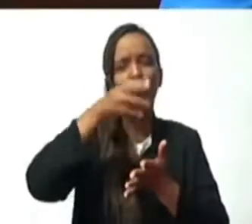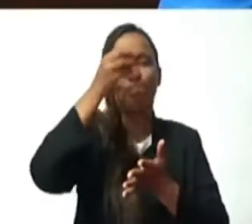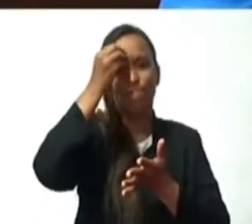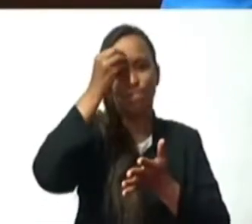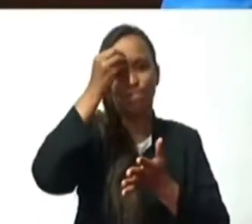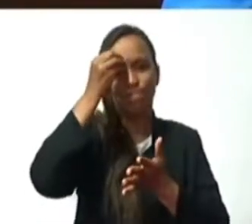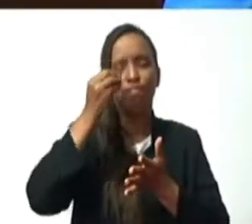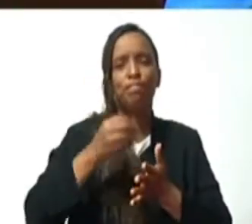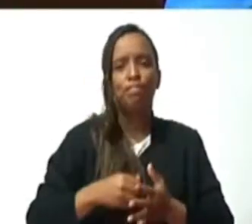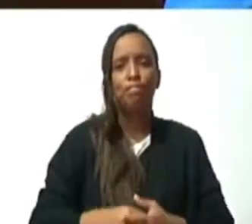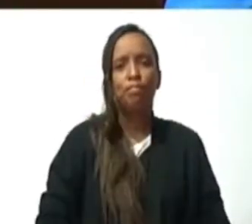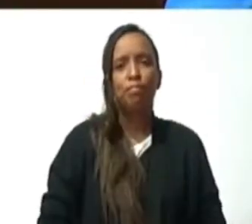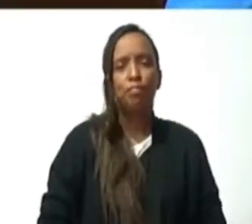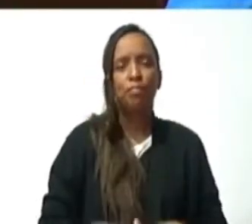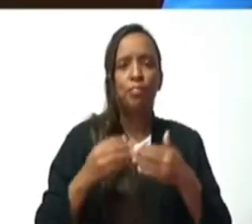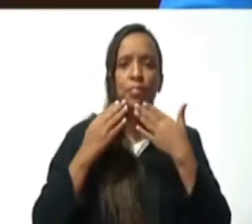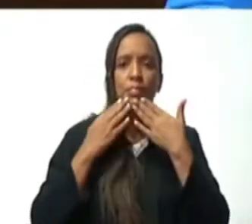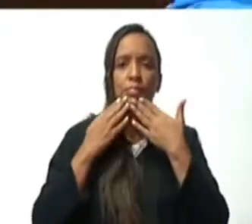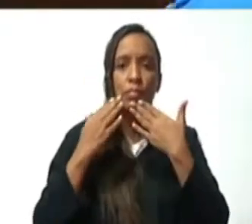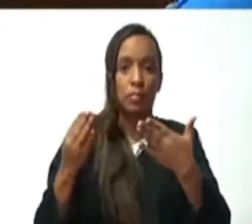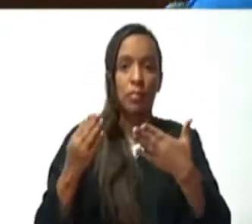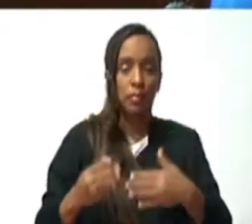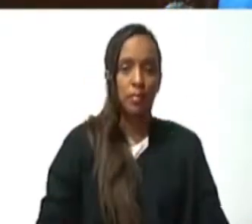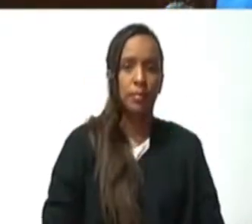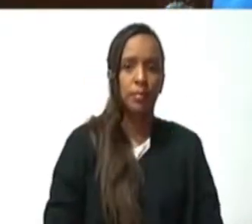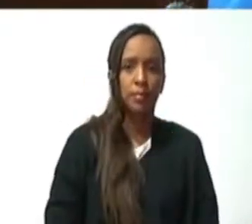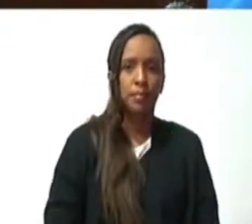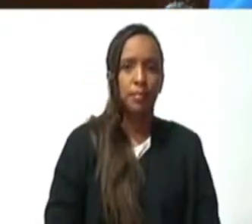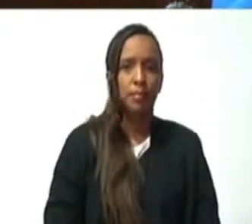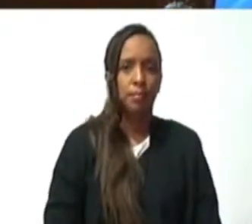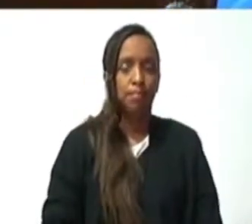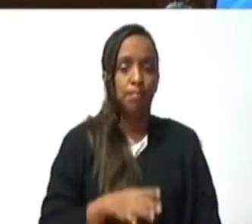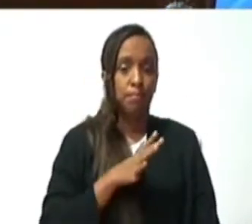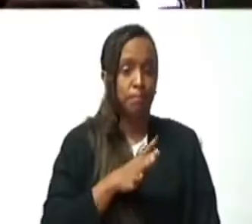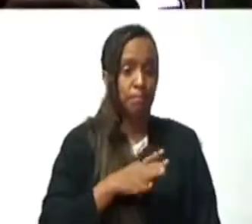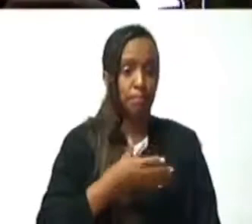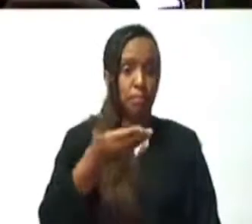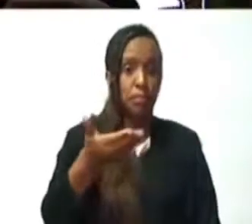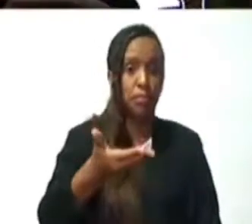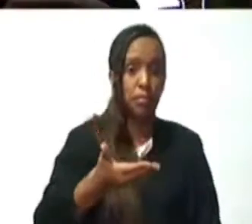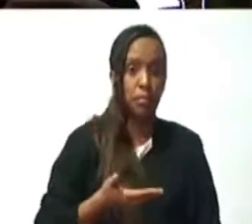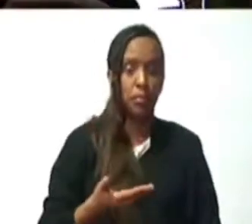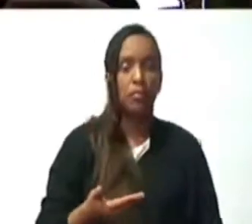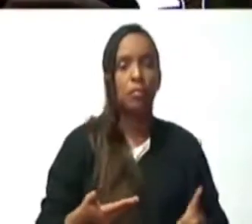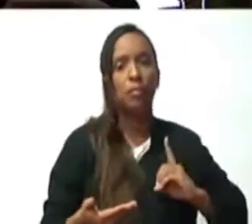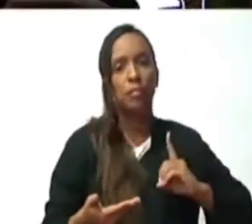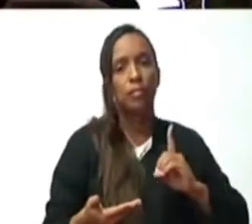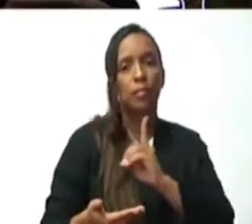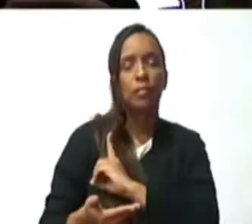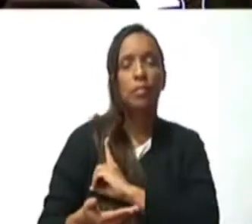¿O es sin Chávez, PQDC, BIS y PCR? Presidente,